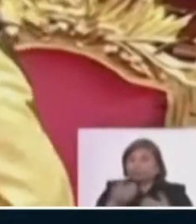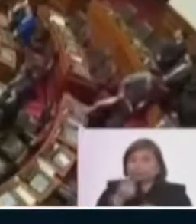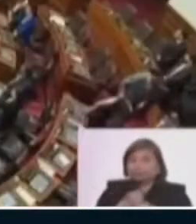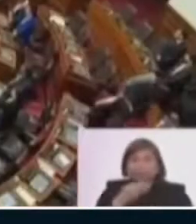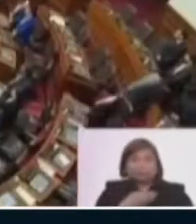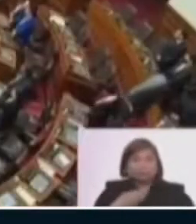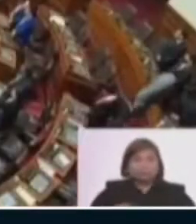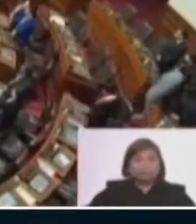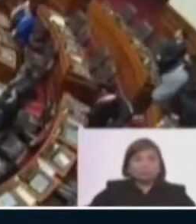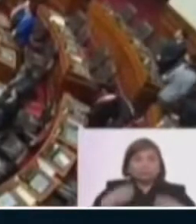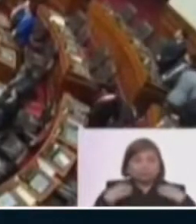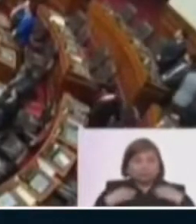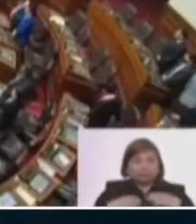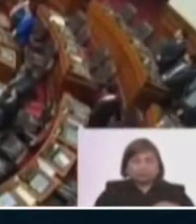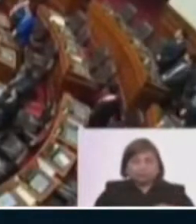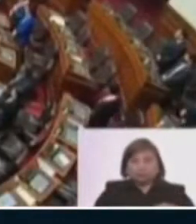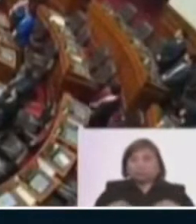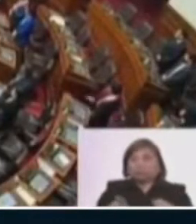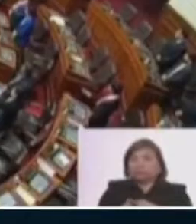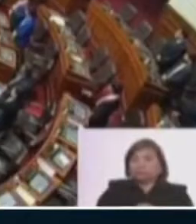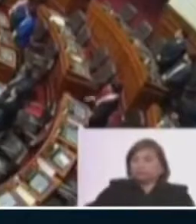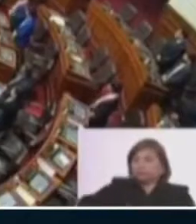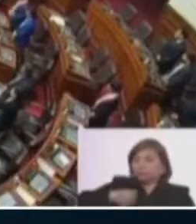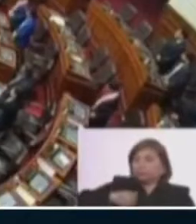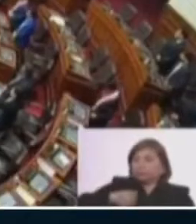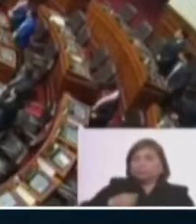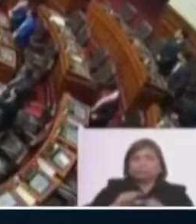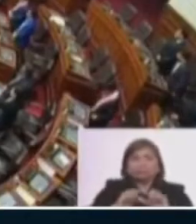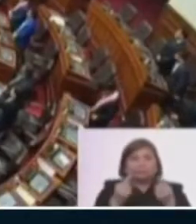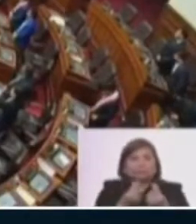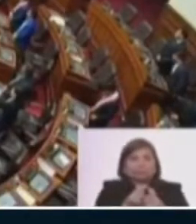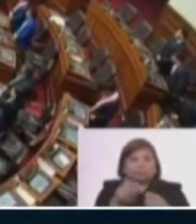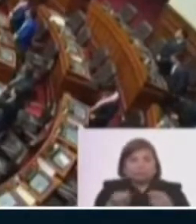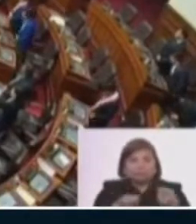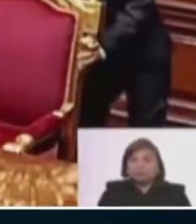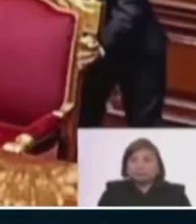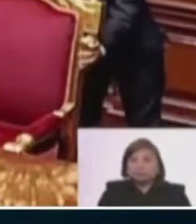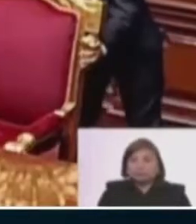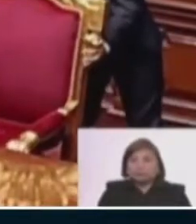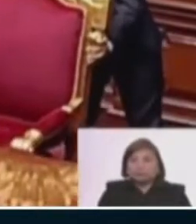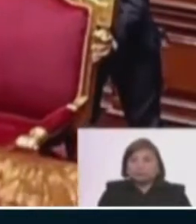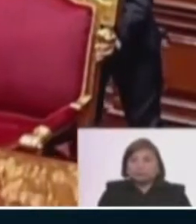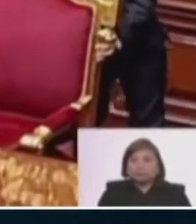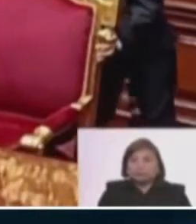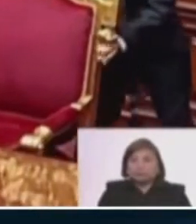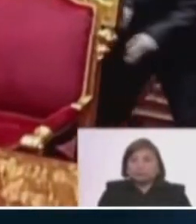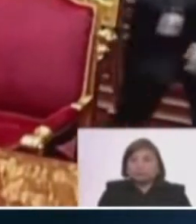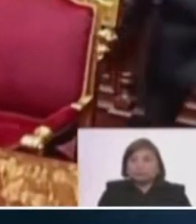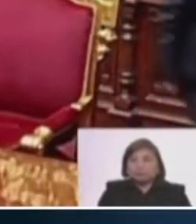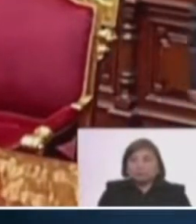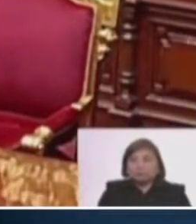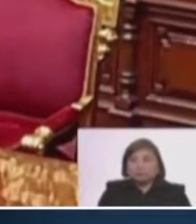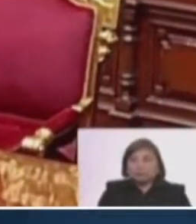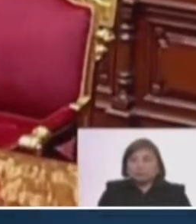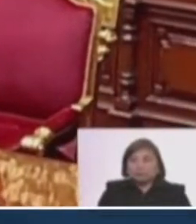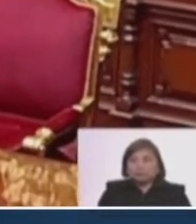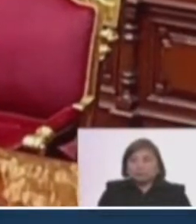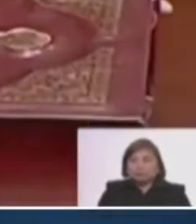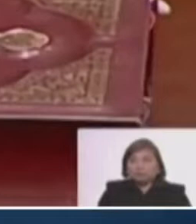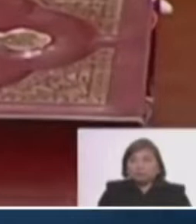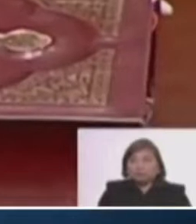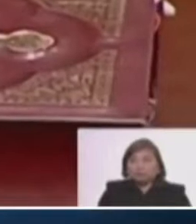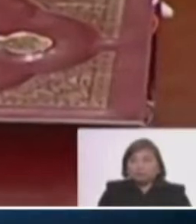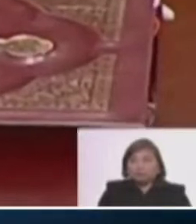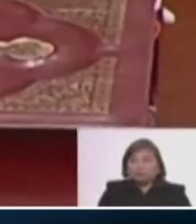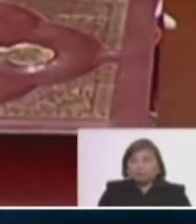interviniendo, calificando e insultando a un gobierno, esto, por actuar como se está